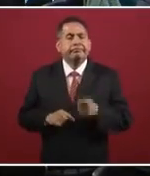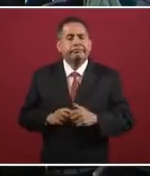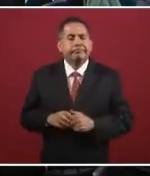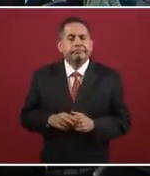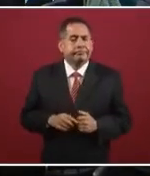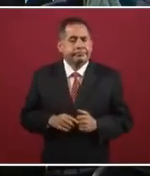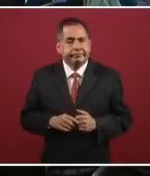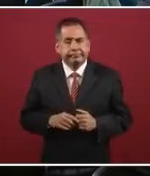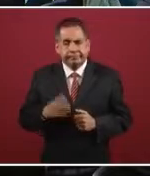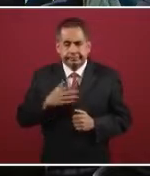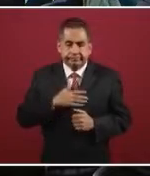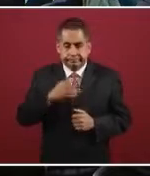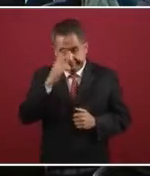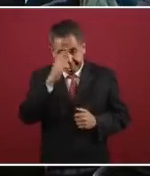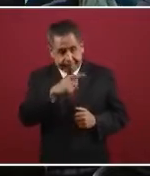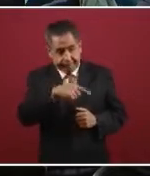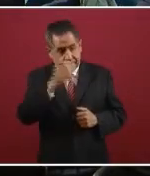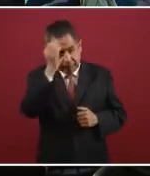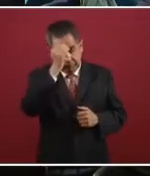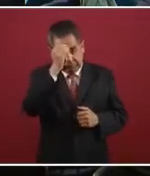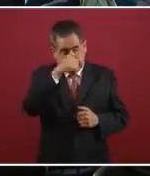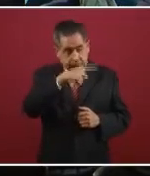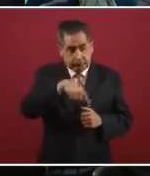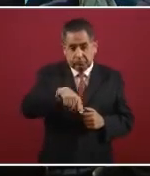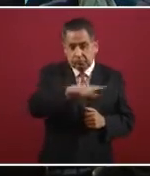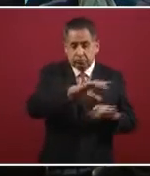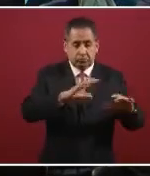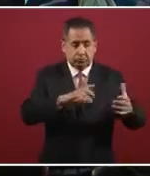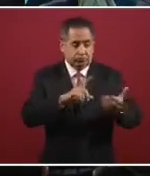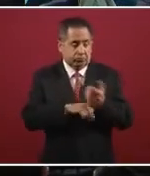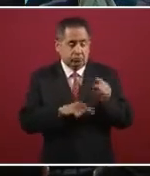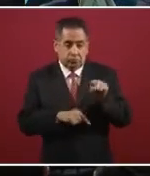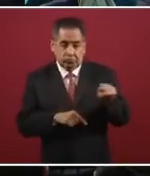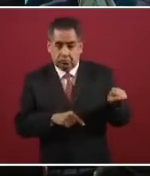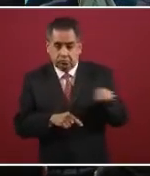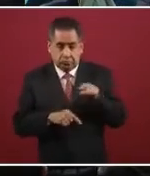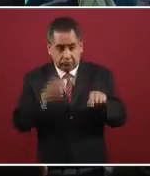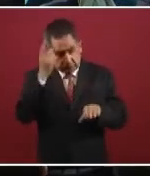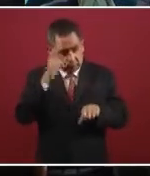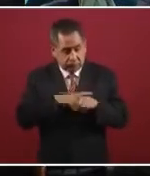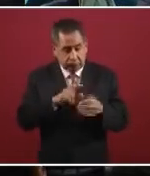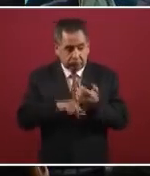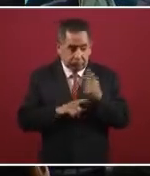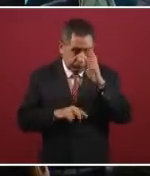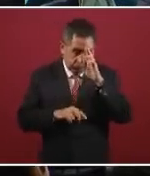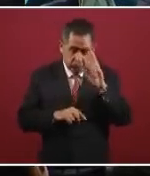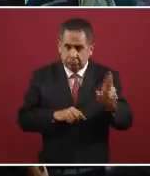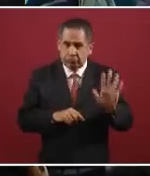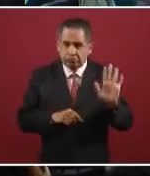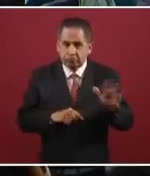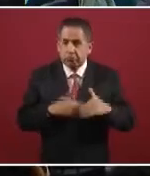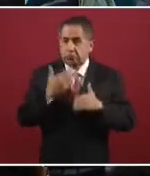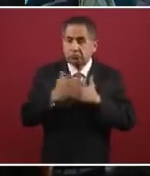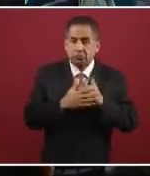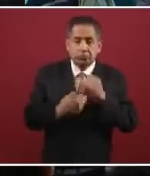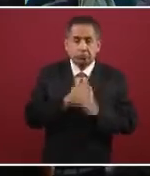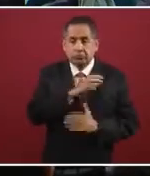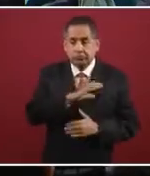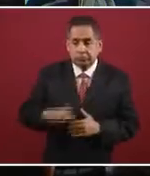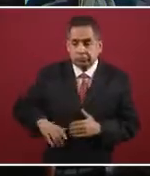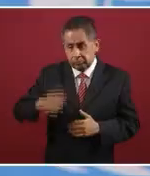y pues yo respeto la opinión de los rectores o de los aspirantes a la